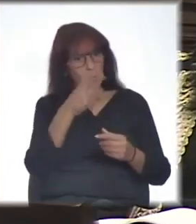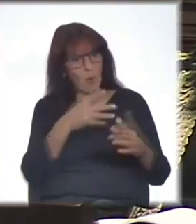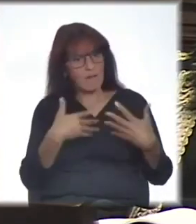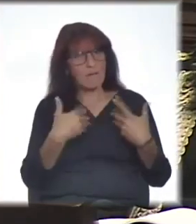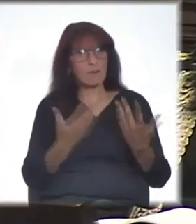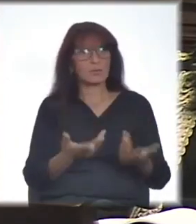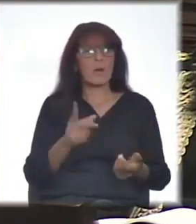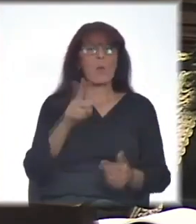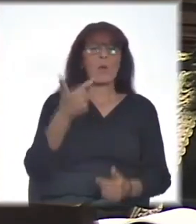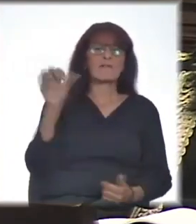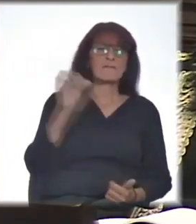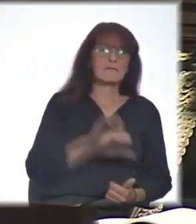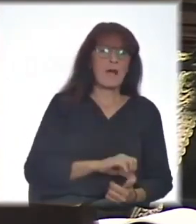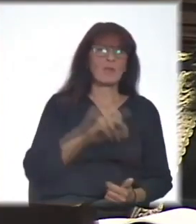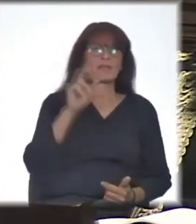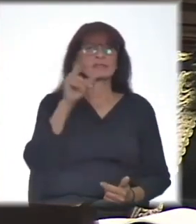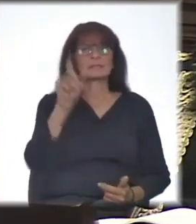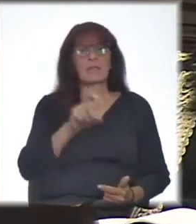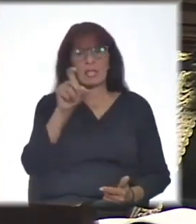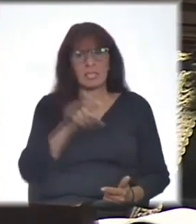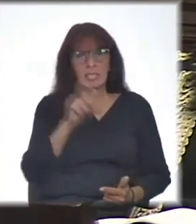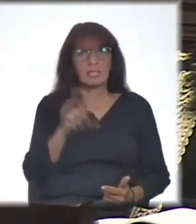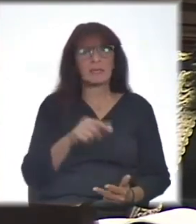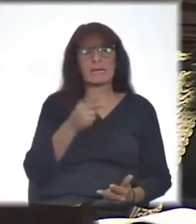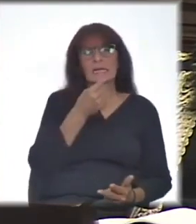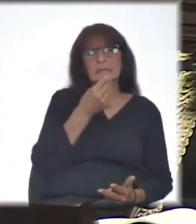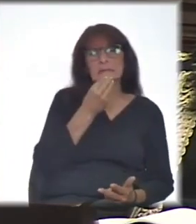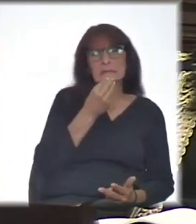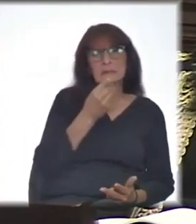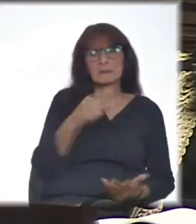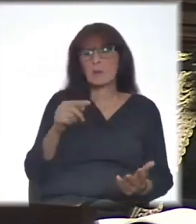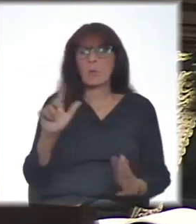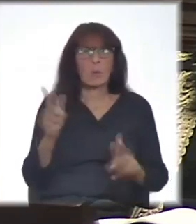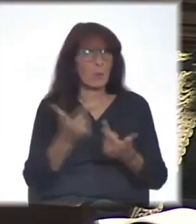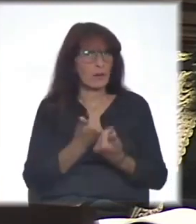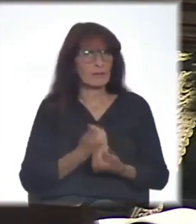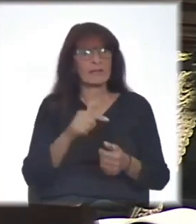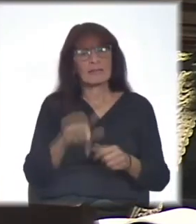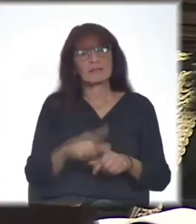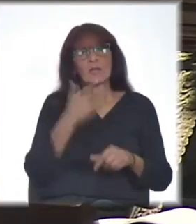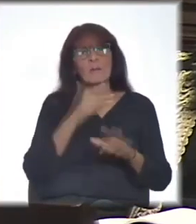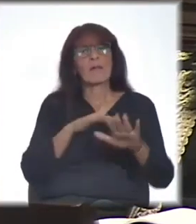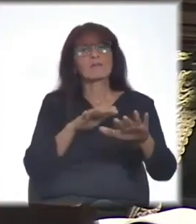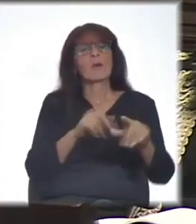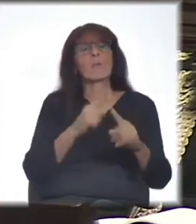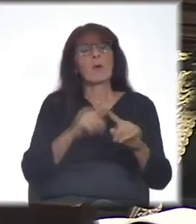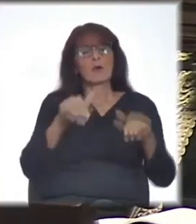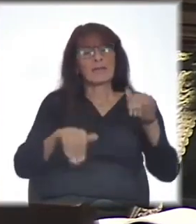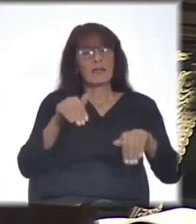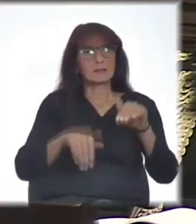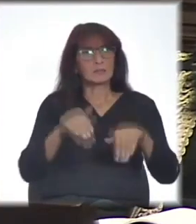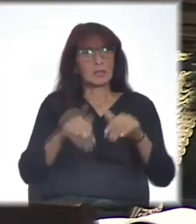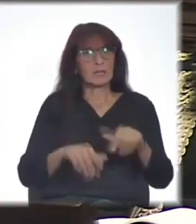Sin fraudes, sin mentiras ni ocultamientos, sin excusas, esta gran nación manifestó por medio de las urnas